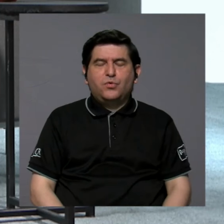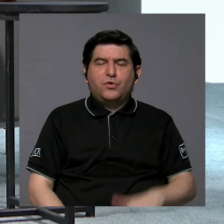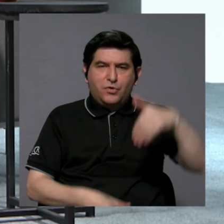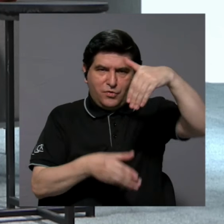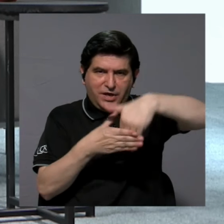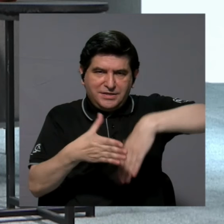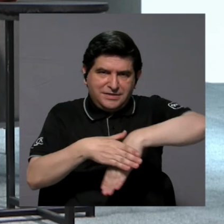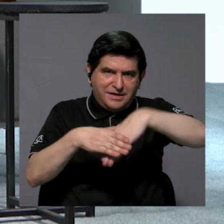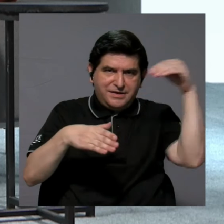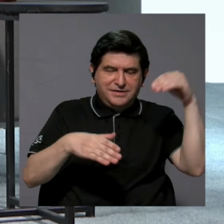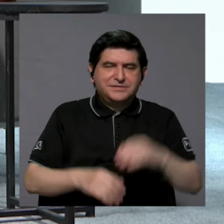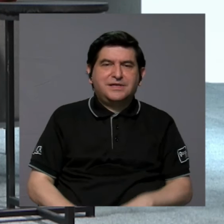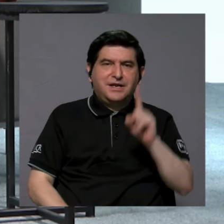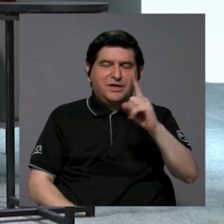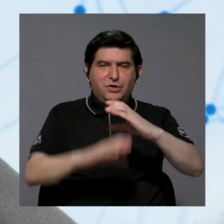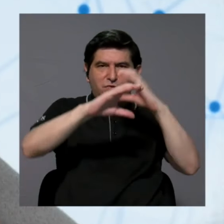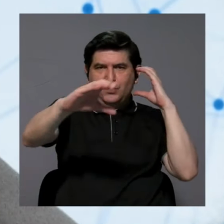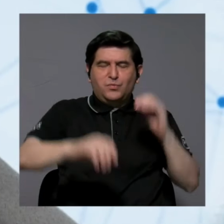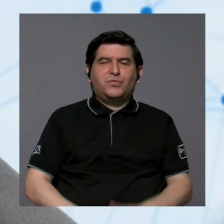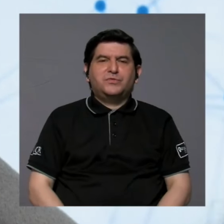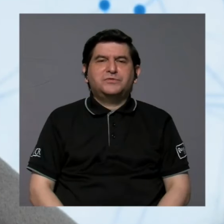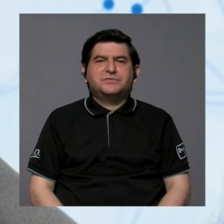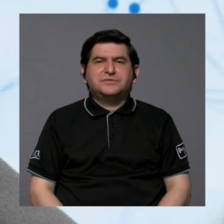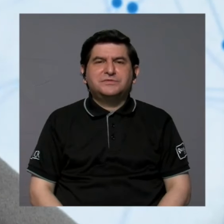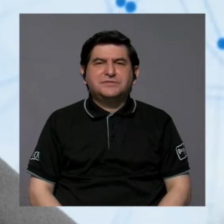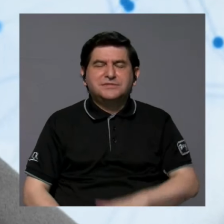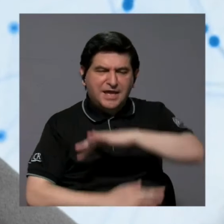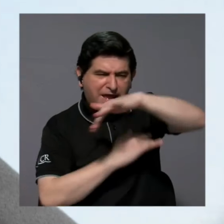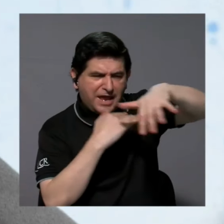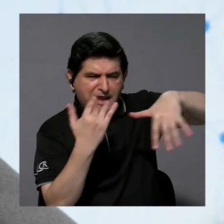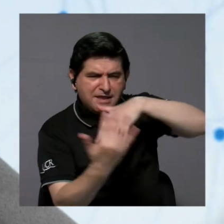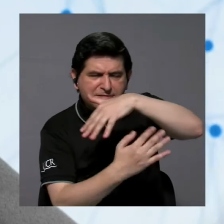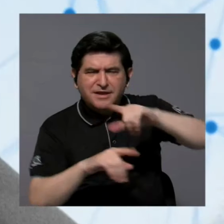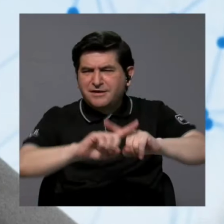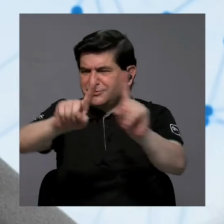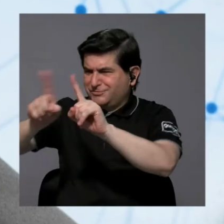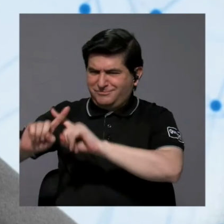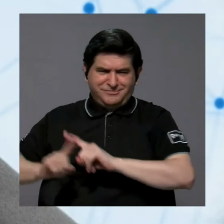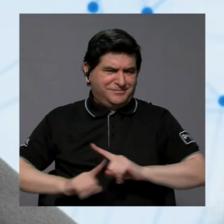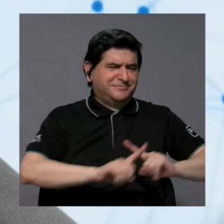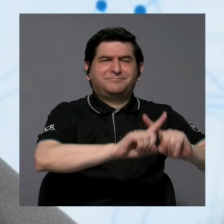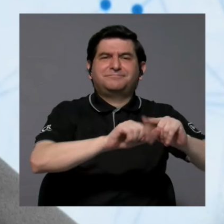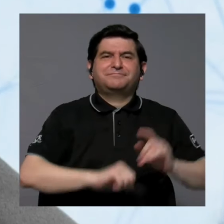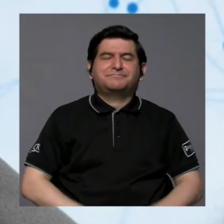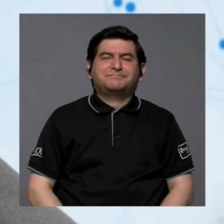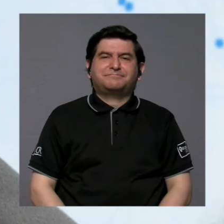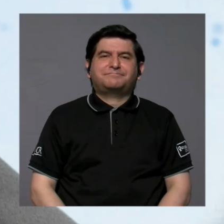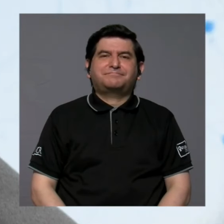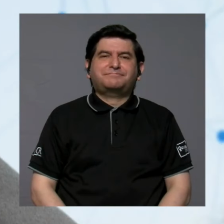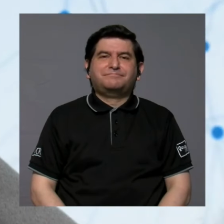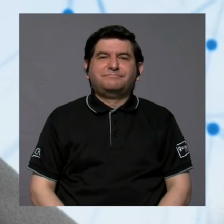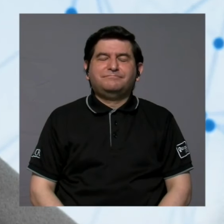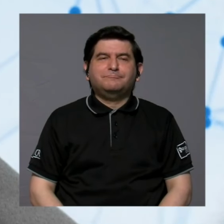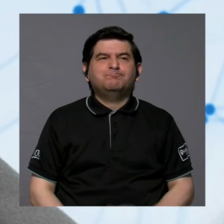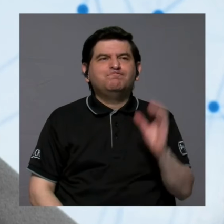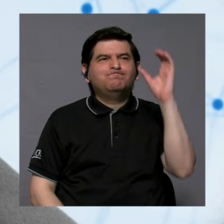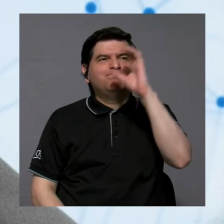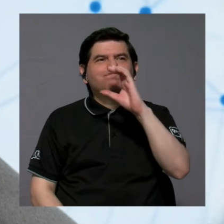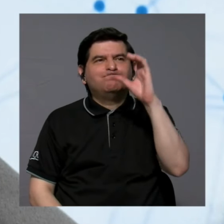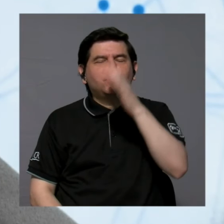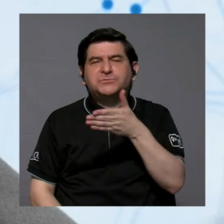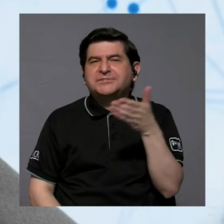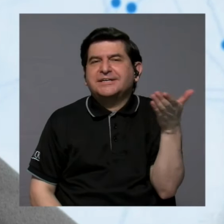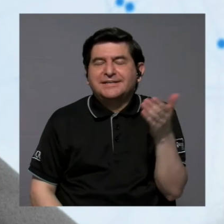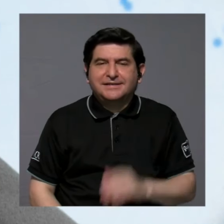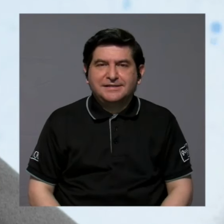y bajar de una unidad de transporte, la interacción, las dinámicas. Entonces, se